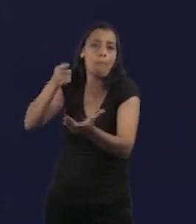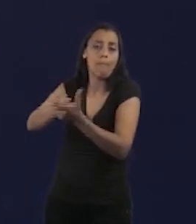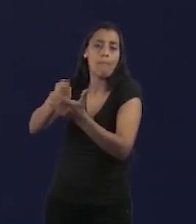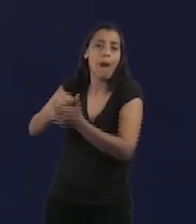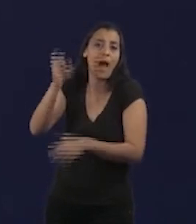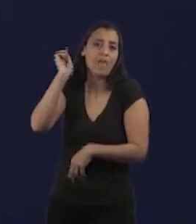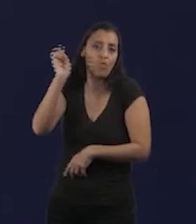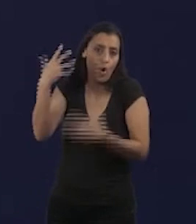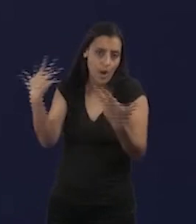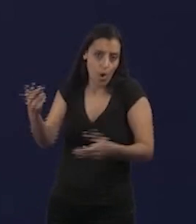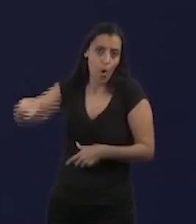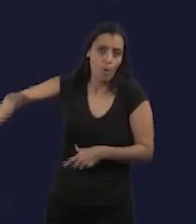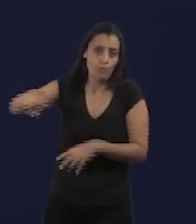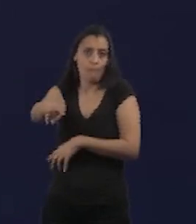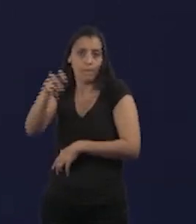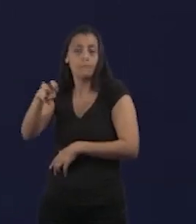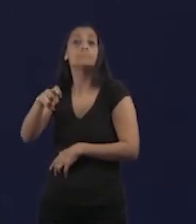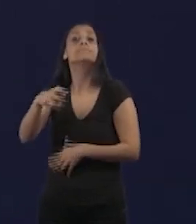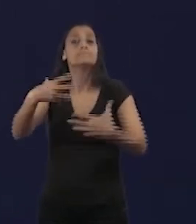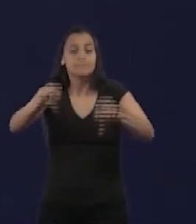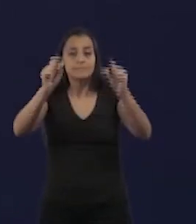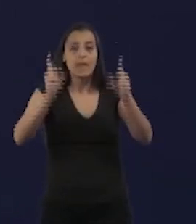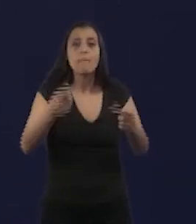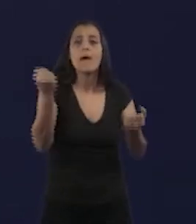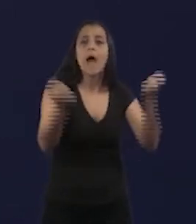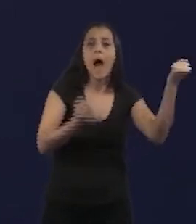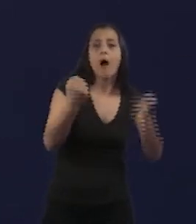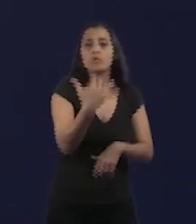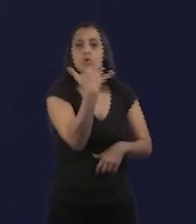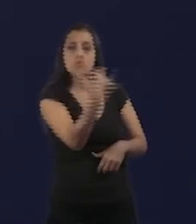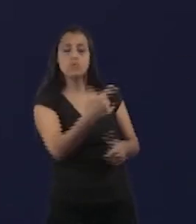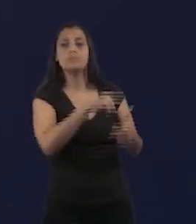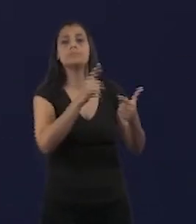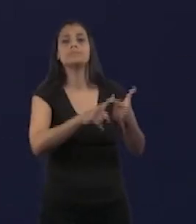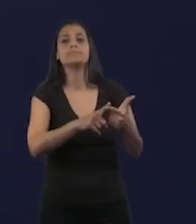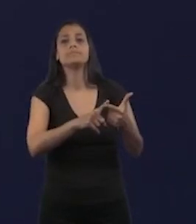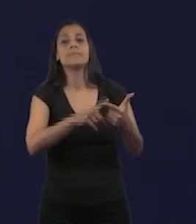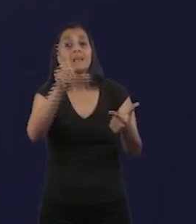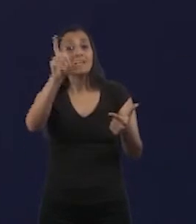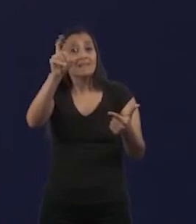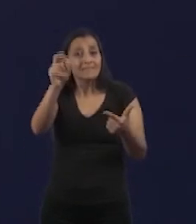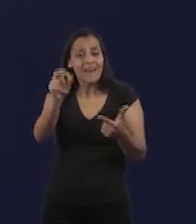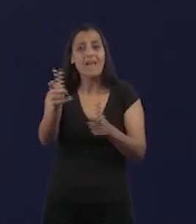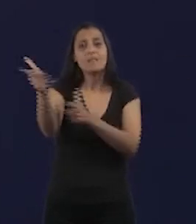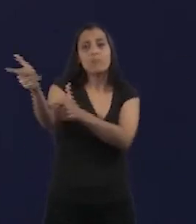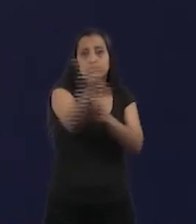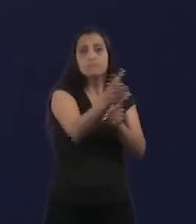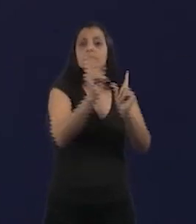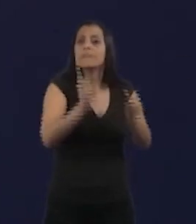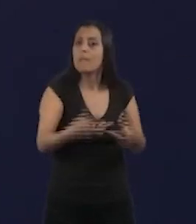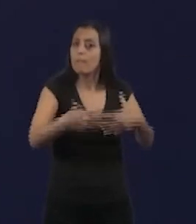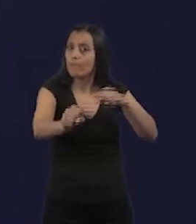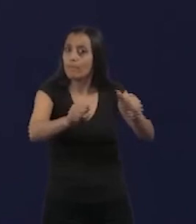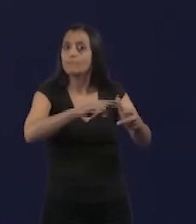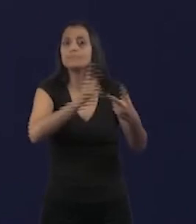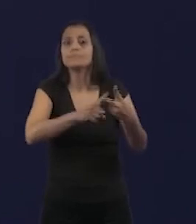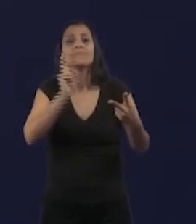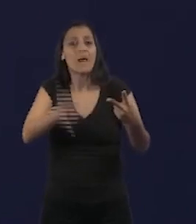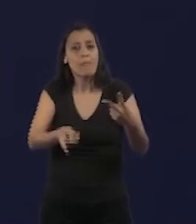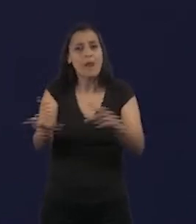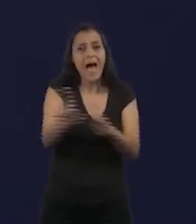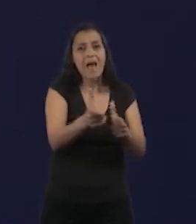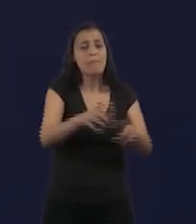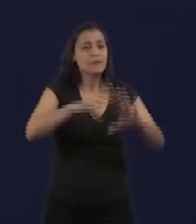se en los allanamientos se encontraron vehículos de alta gama 30 armas largas y que se